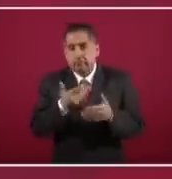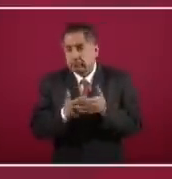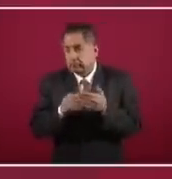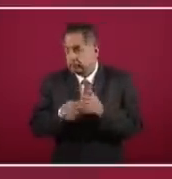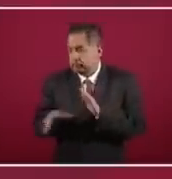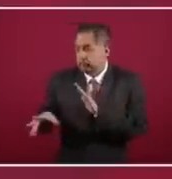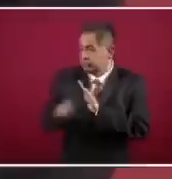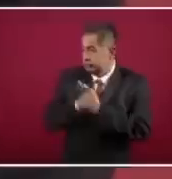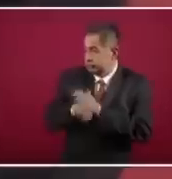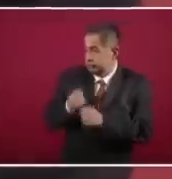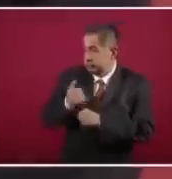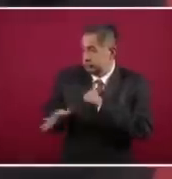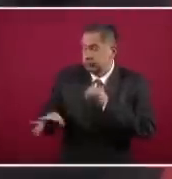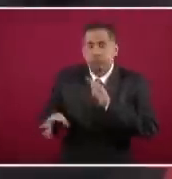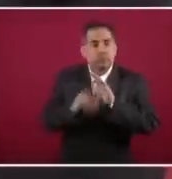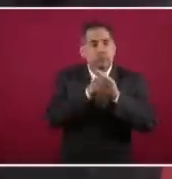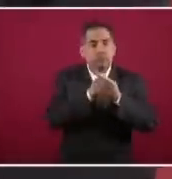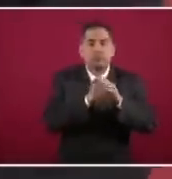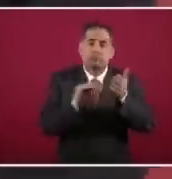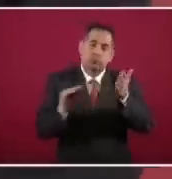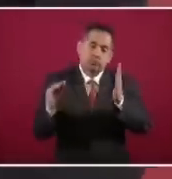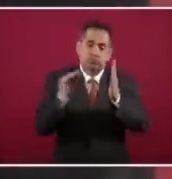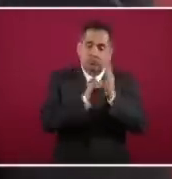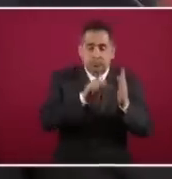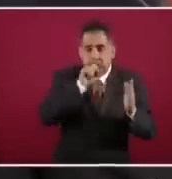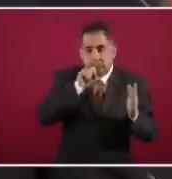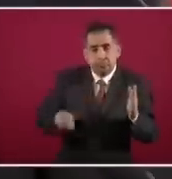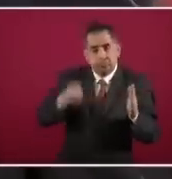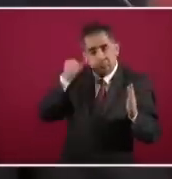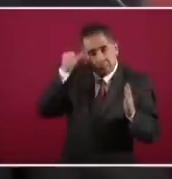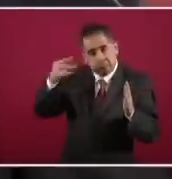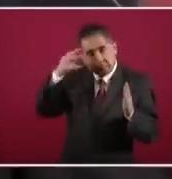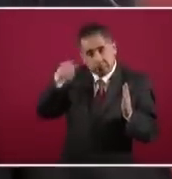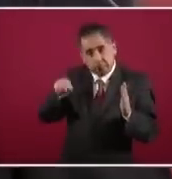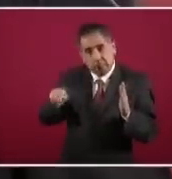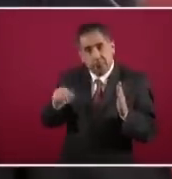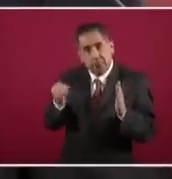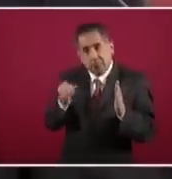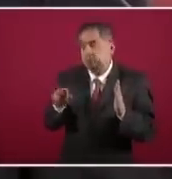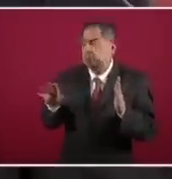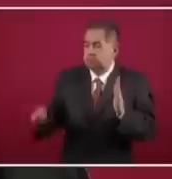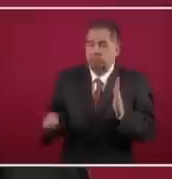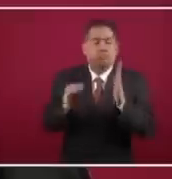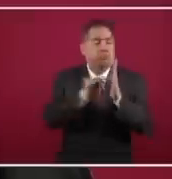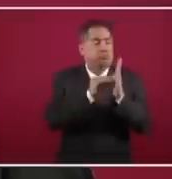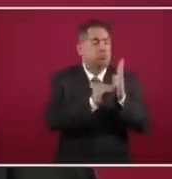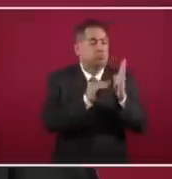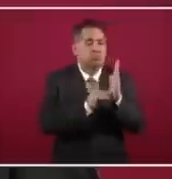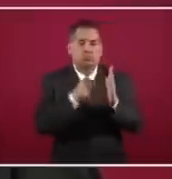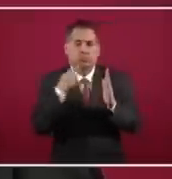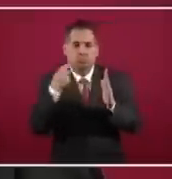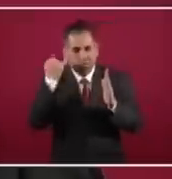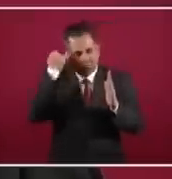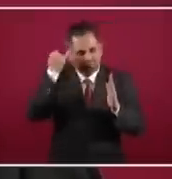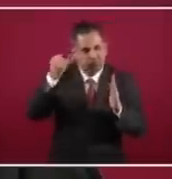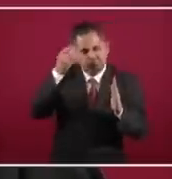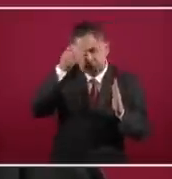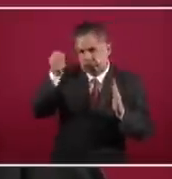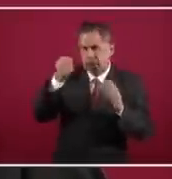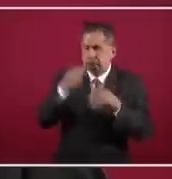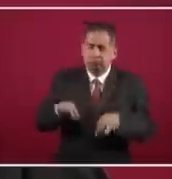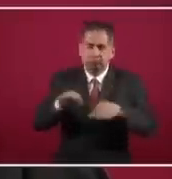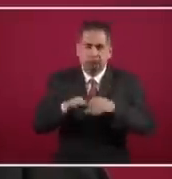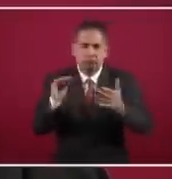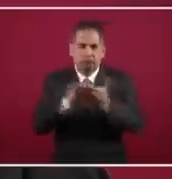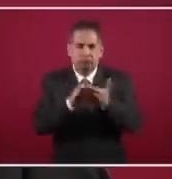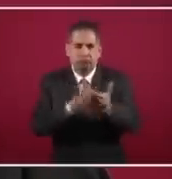ahora añaden estos valores, estos preceptos que son muy